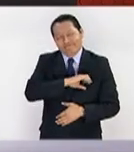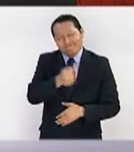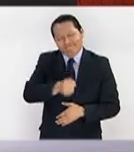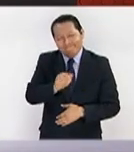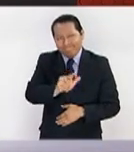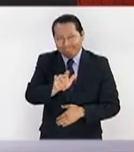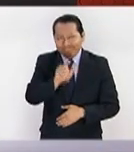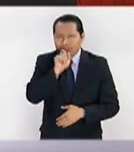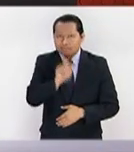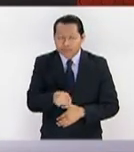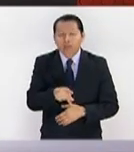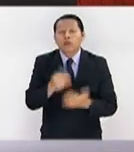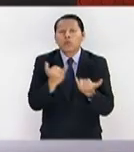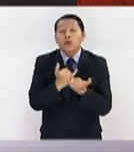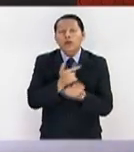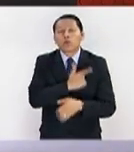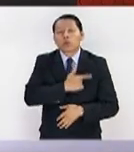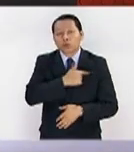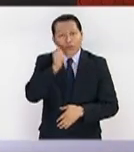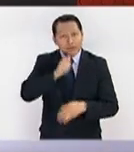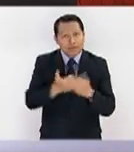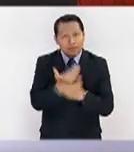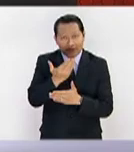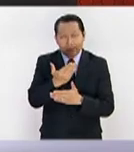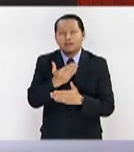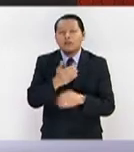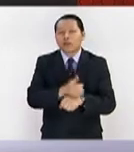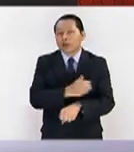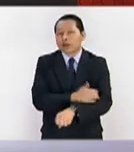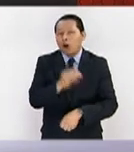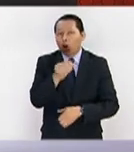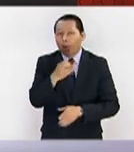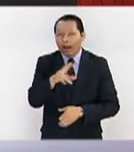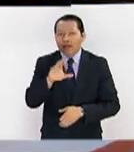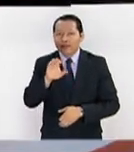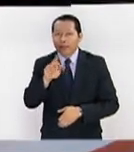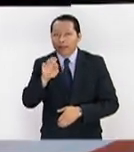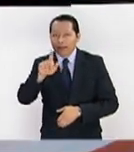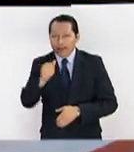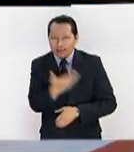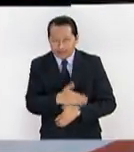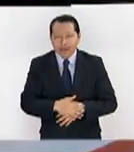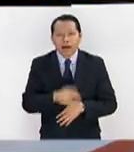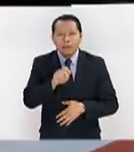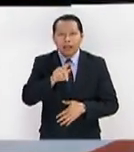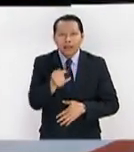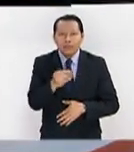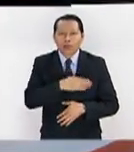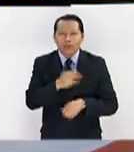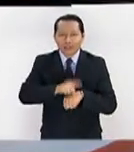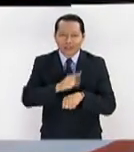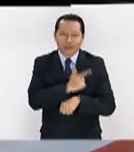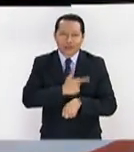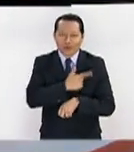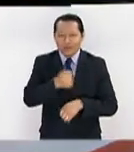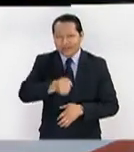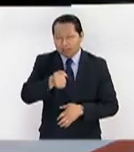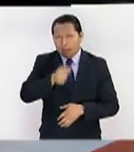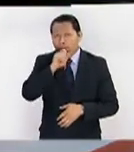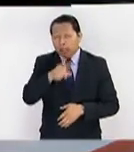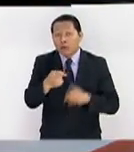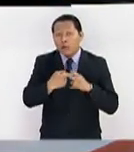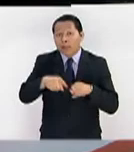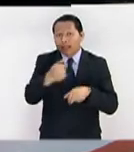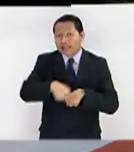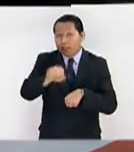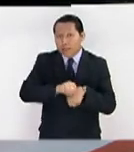República Mexicana. Saludo con gusto, como cada mañana, a mi compañero Omar Cepeda. Omar. Pati, muy buenos días, es un placer saludarte, iniciar una nueva semana